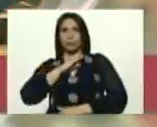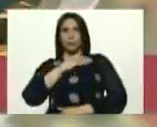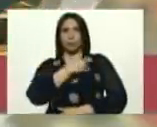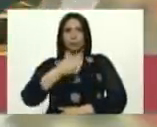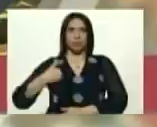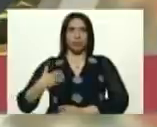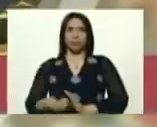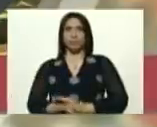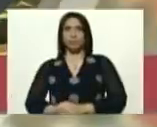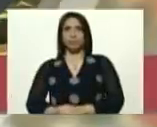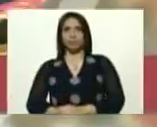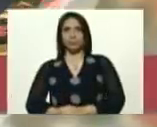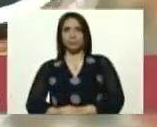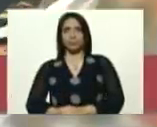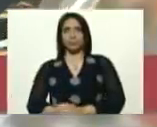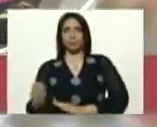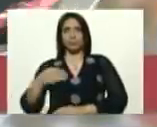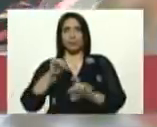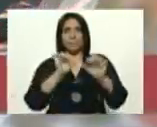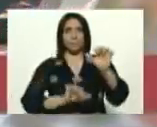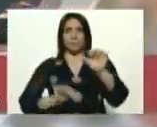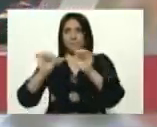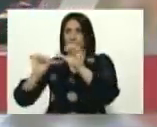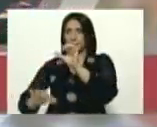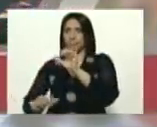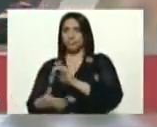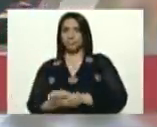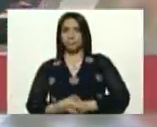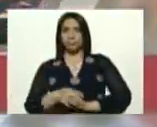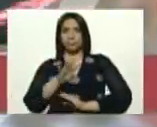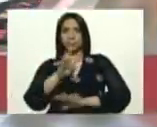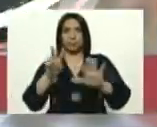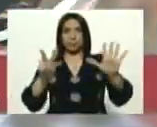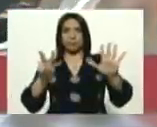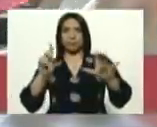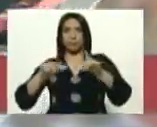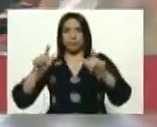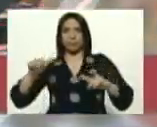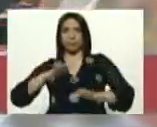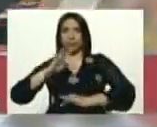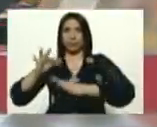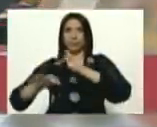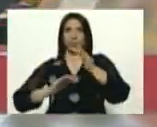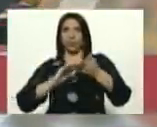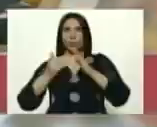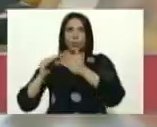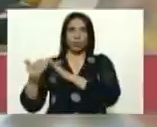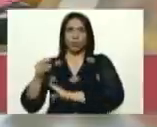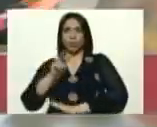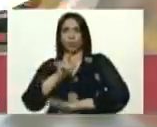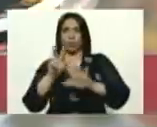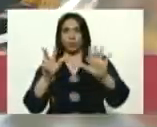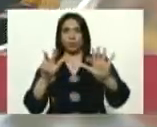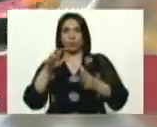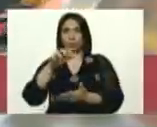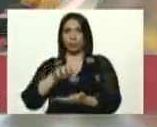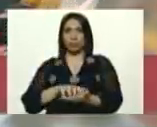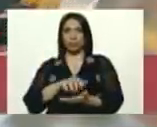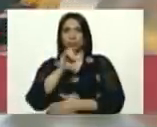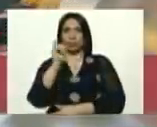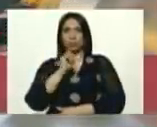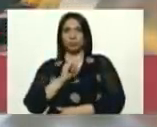quería dar más detalle de estos 47 casos comunitarios. Bueno, 28 son del estado